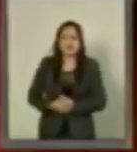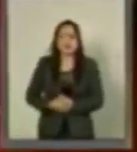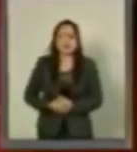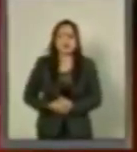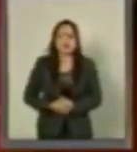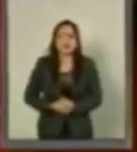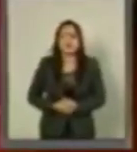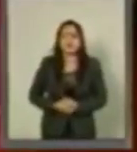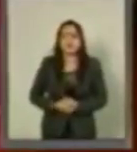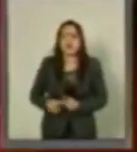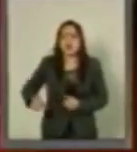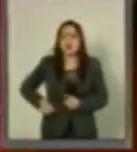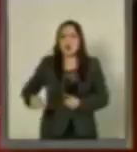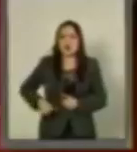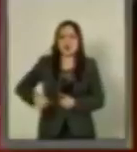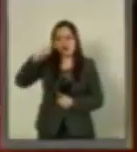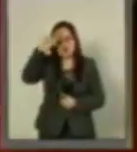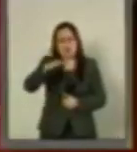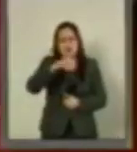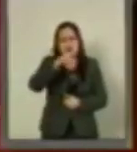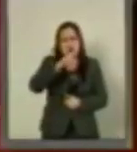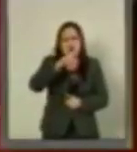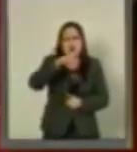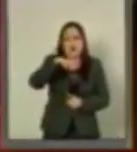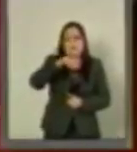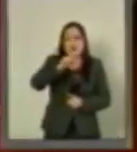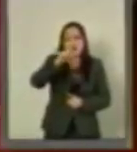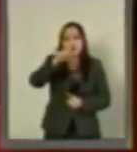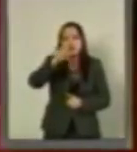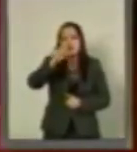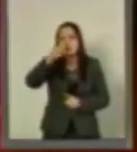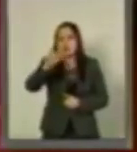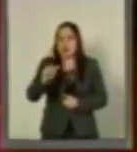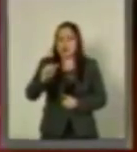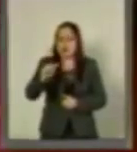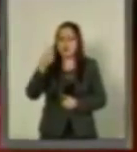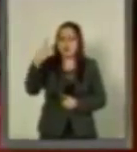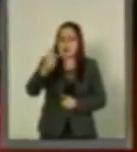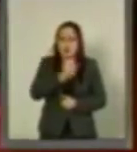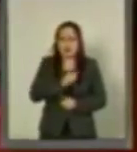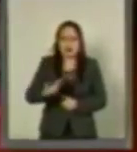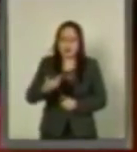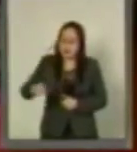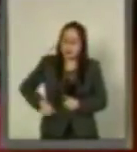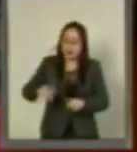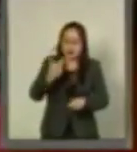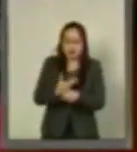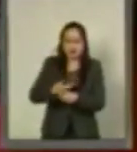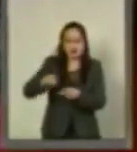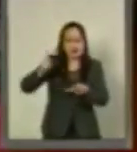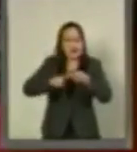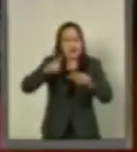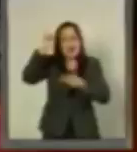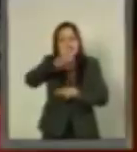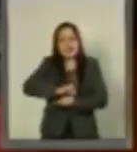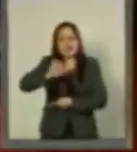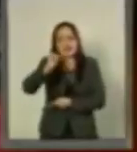El gobierno del señor López Valdés tuvo como jefe de la policía al señor Aguilar Iñiguez,